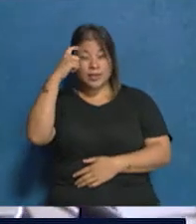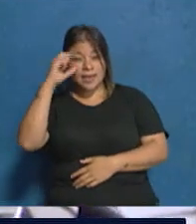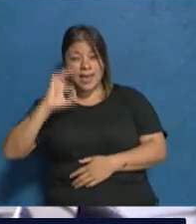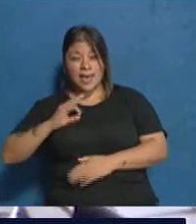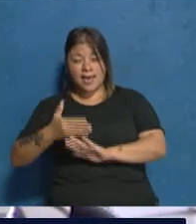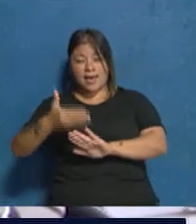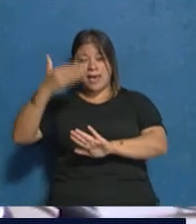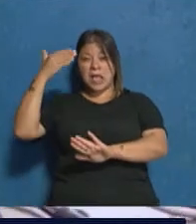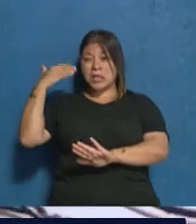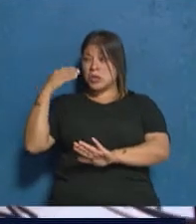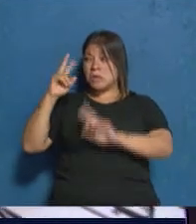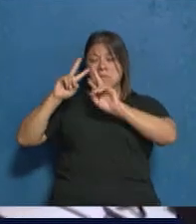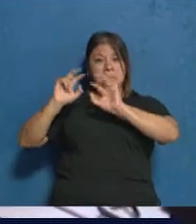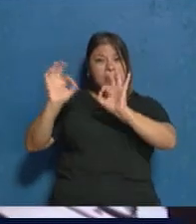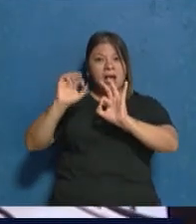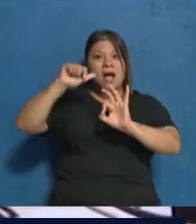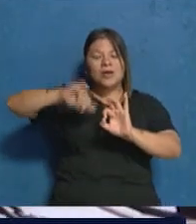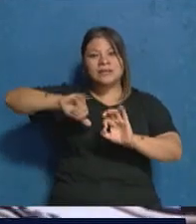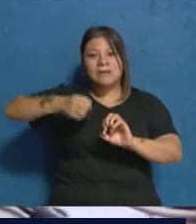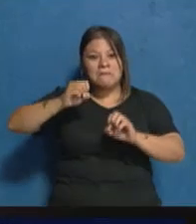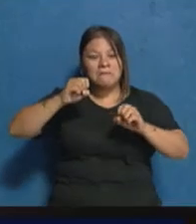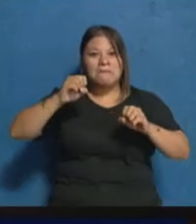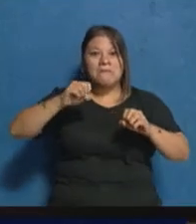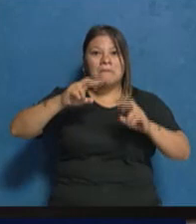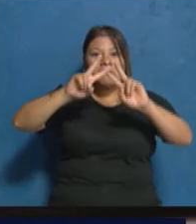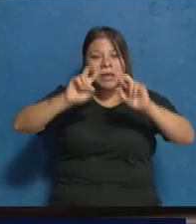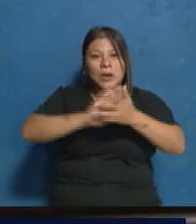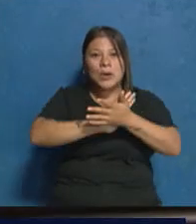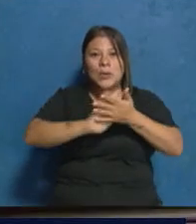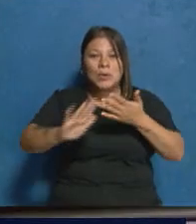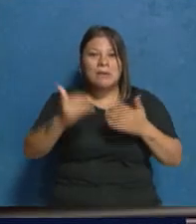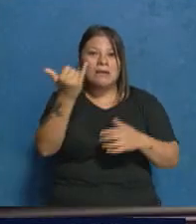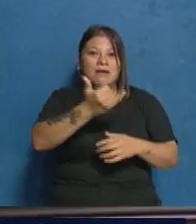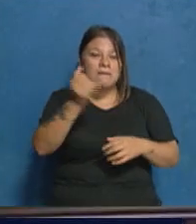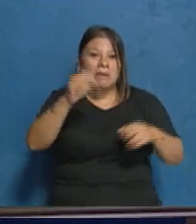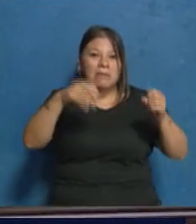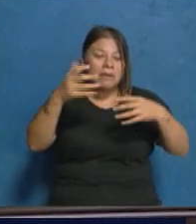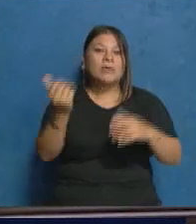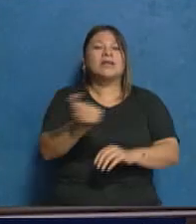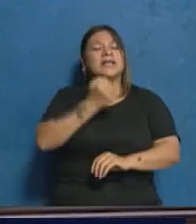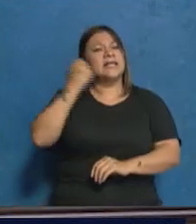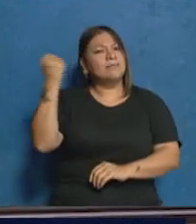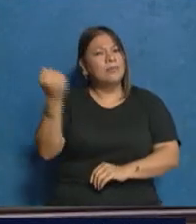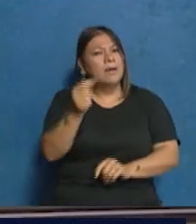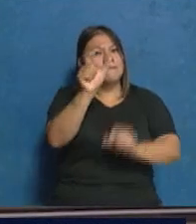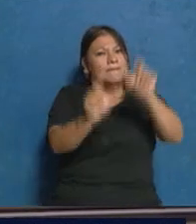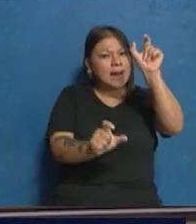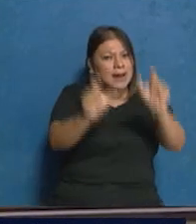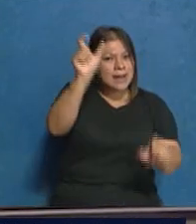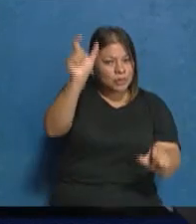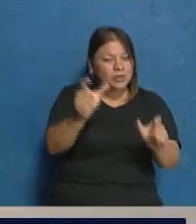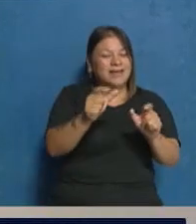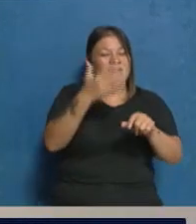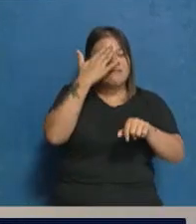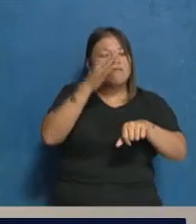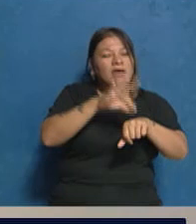ventana abierta y se han abierto nuevas ventanas que se han acompañado de remisiones totales. Por eso es muy importante para las personas portadoras de